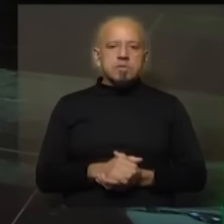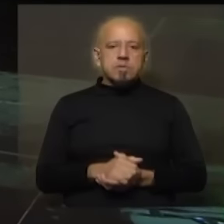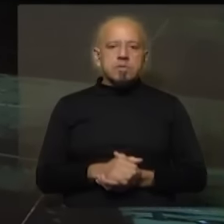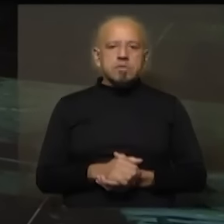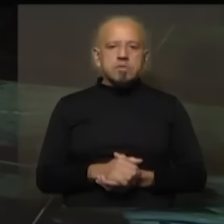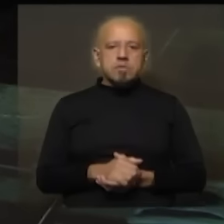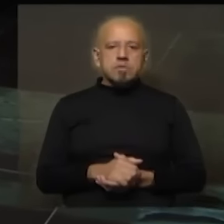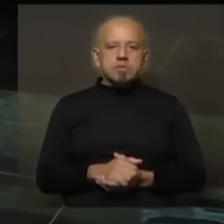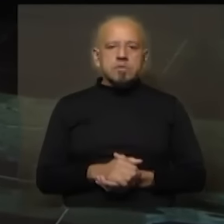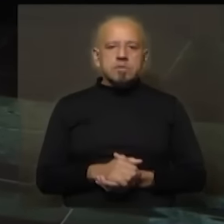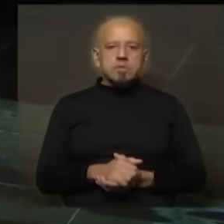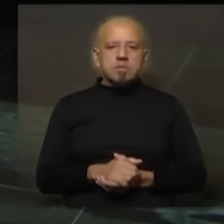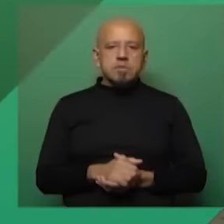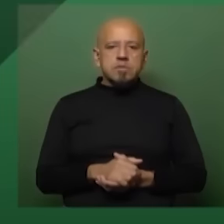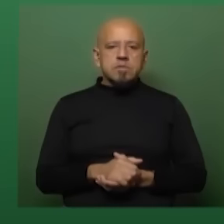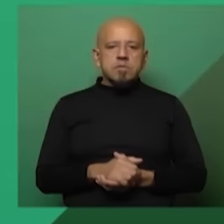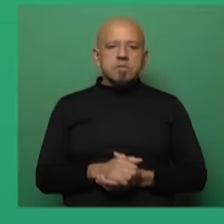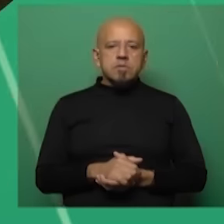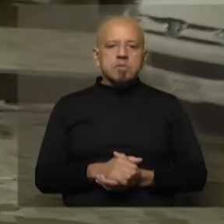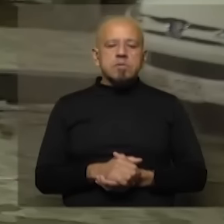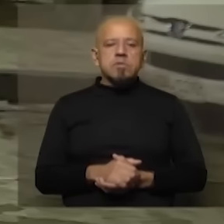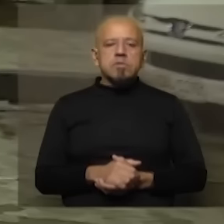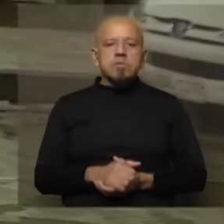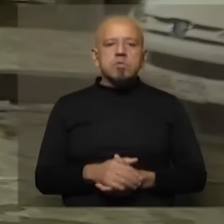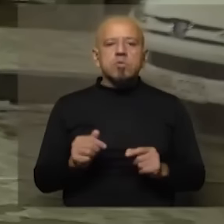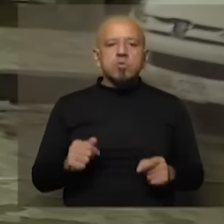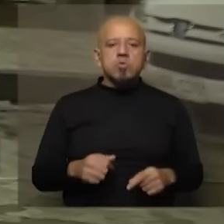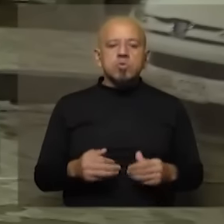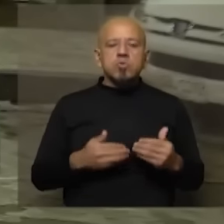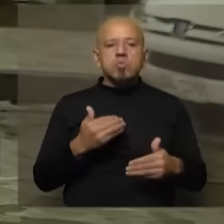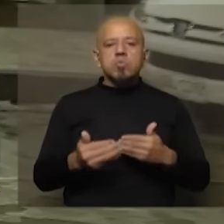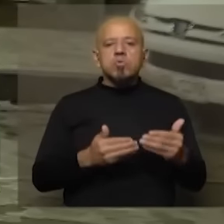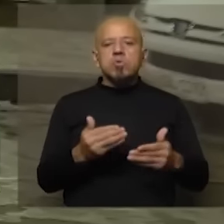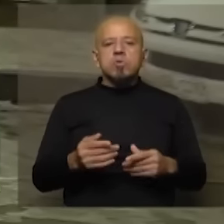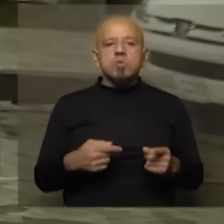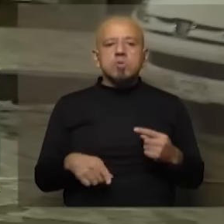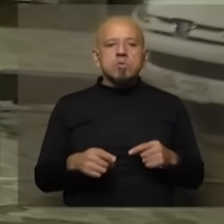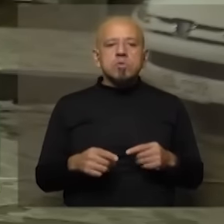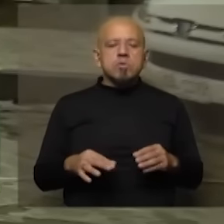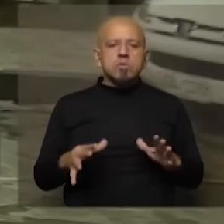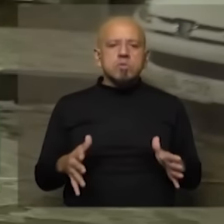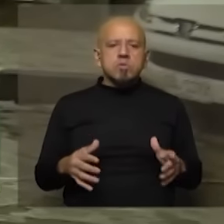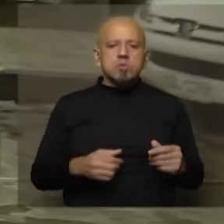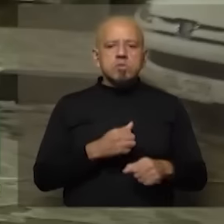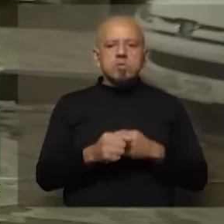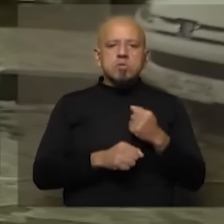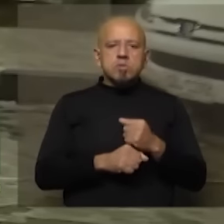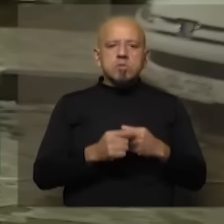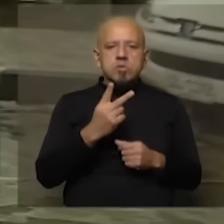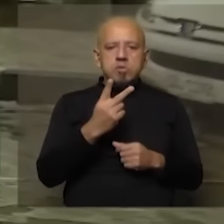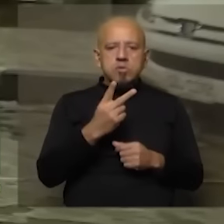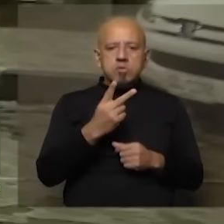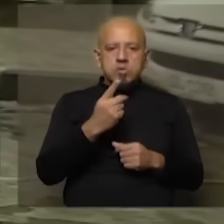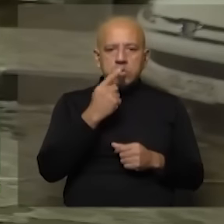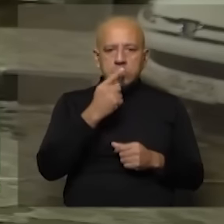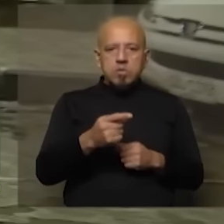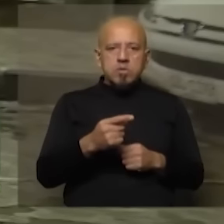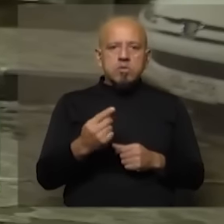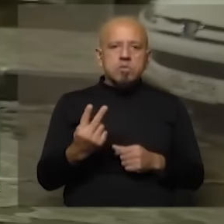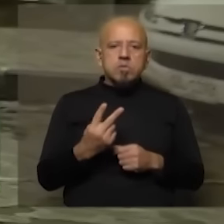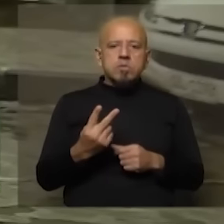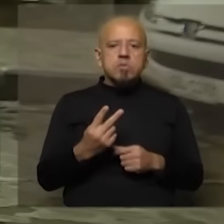Bien, compañeros, como anunciábamos más temprano, hoy llegó a su fin un proceso que arrancó allá por el año 2022, cuando se dio cuenta,